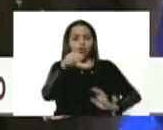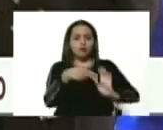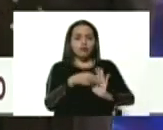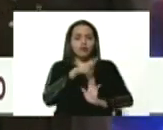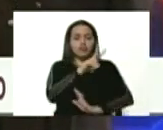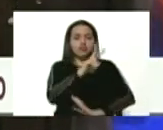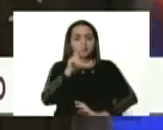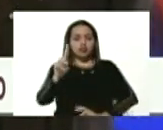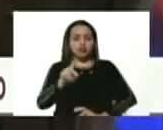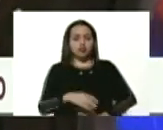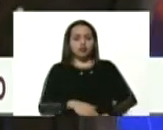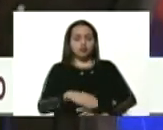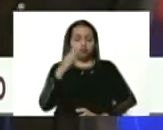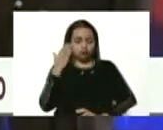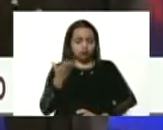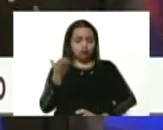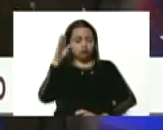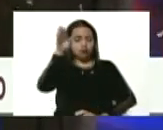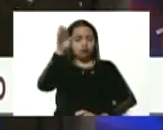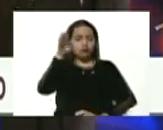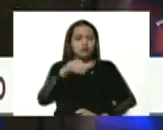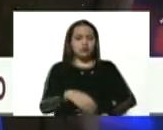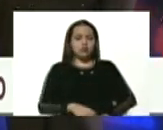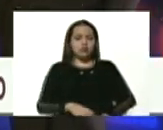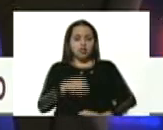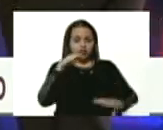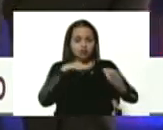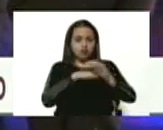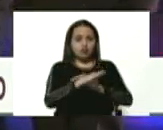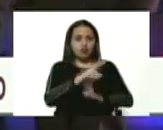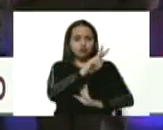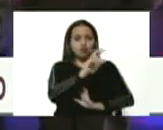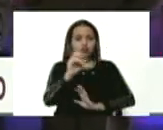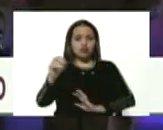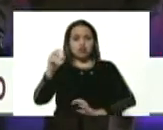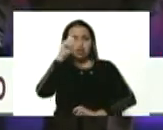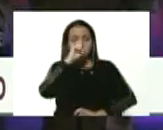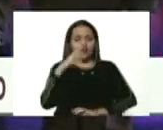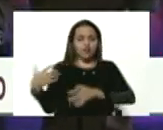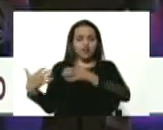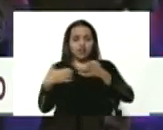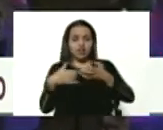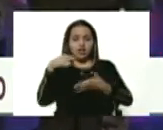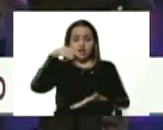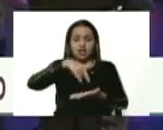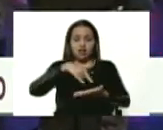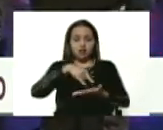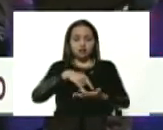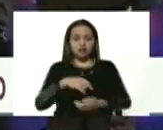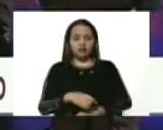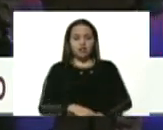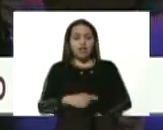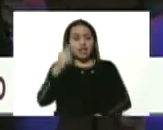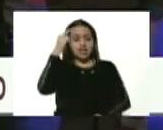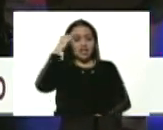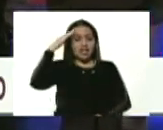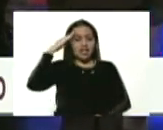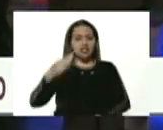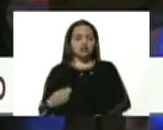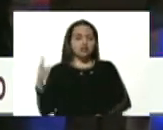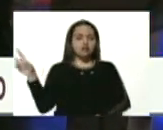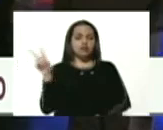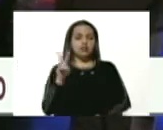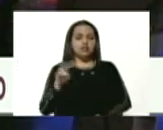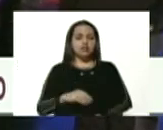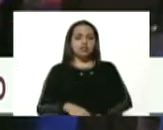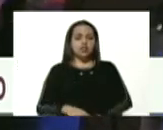2021, rumbo a la introducción del bicentenario de la Batalla de Carabobo y Día del Ejército Venezolano,